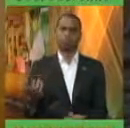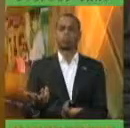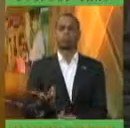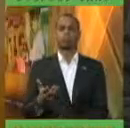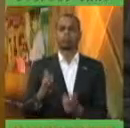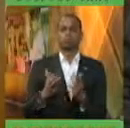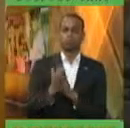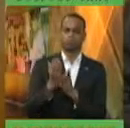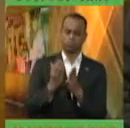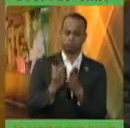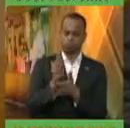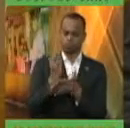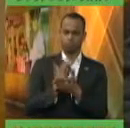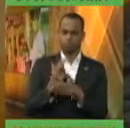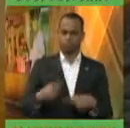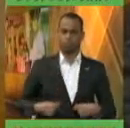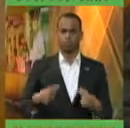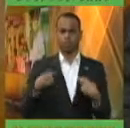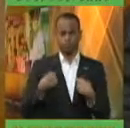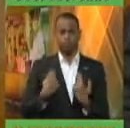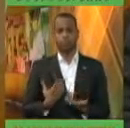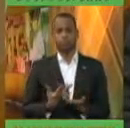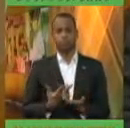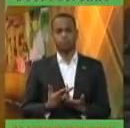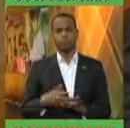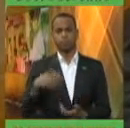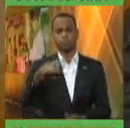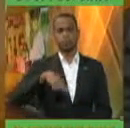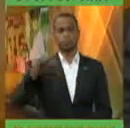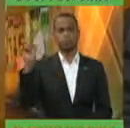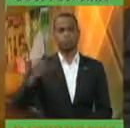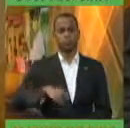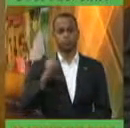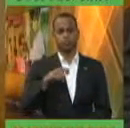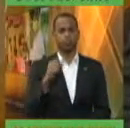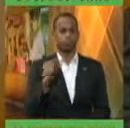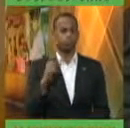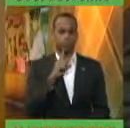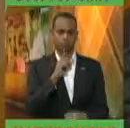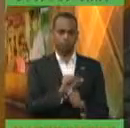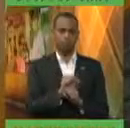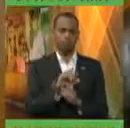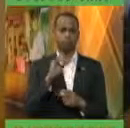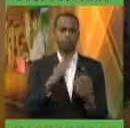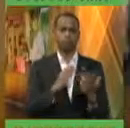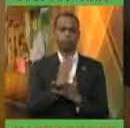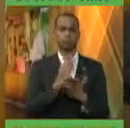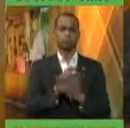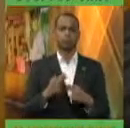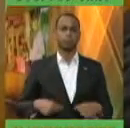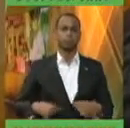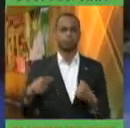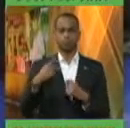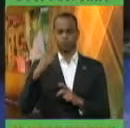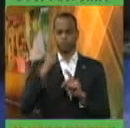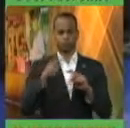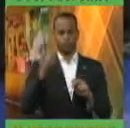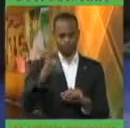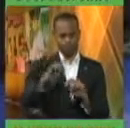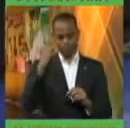derechos humanos en que ellos tienen que garantizar esos derechos humanos que para eso que ellos son